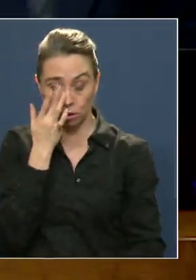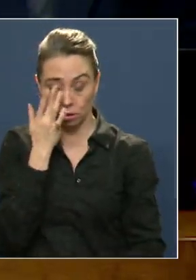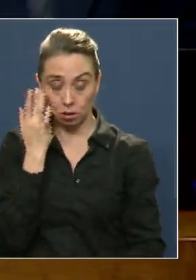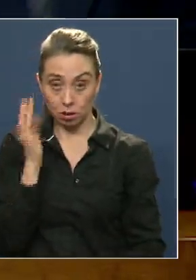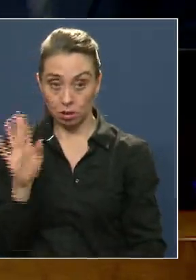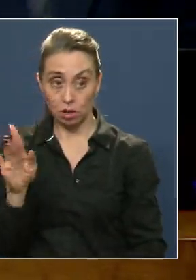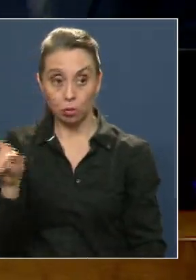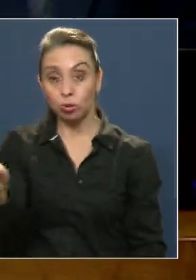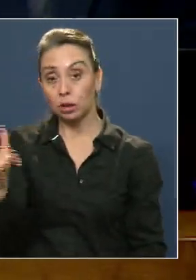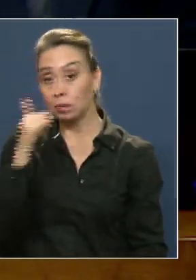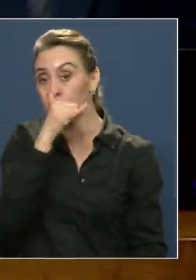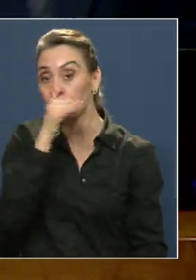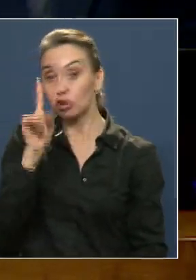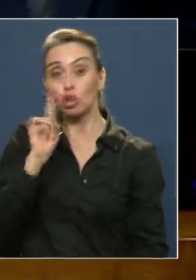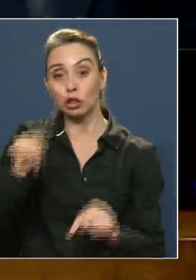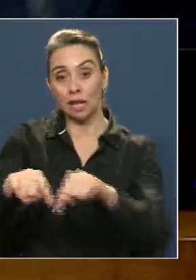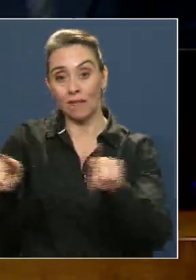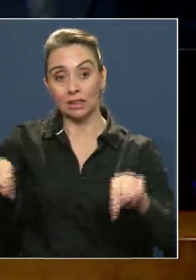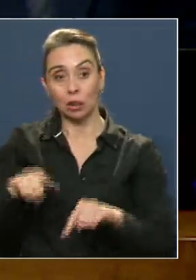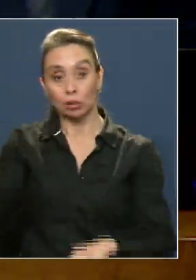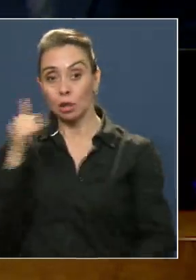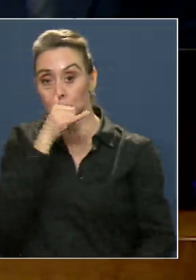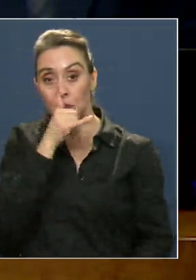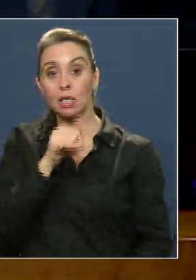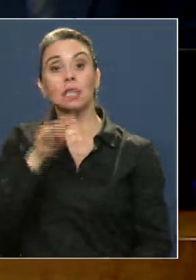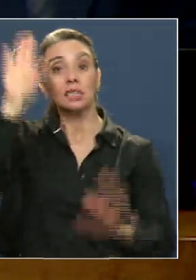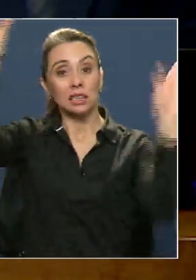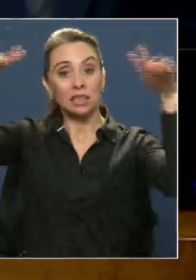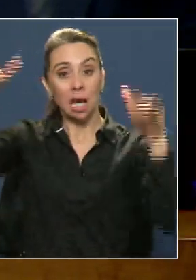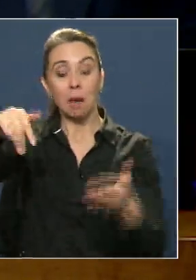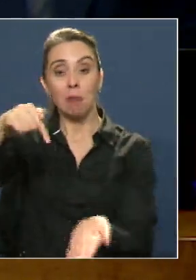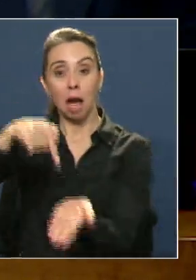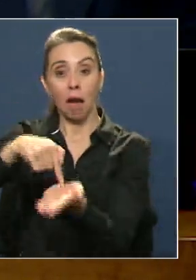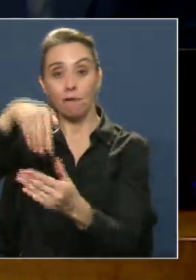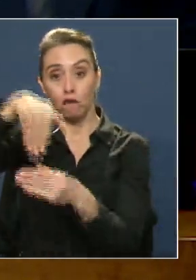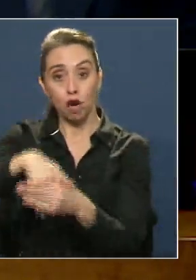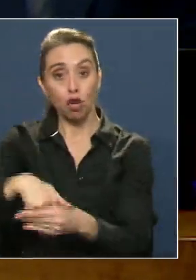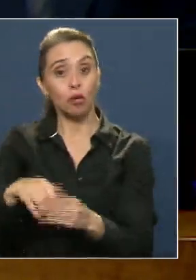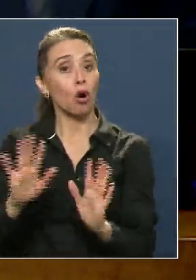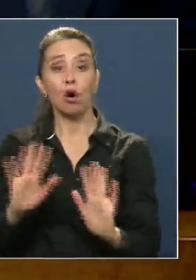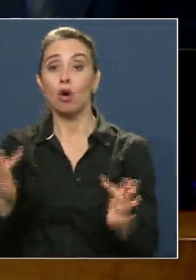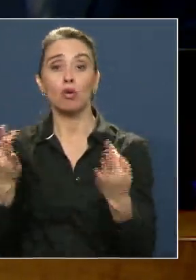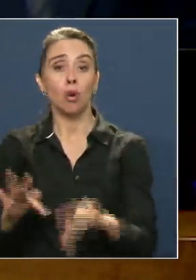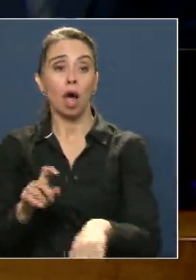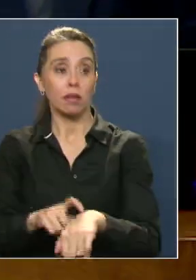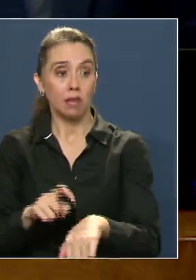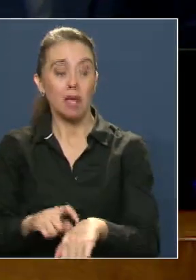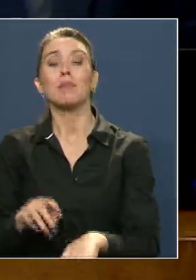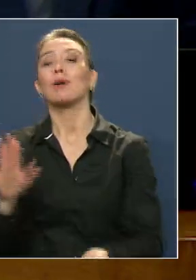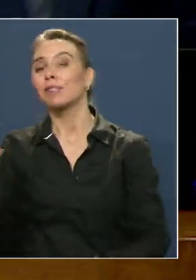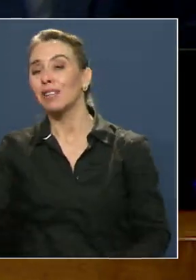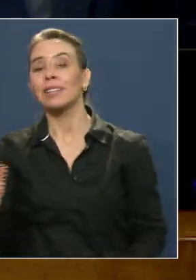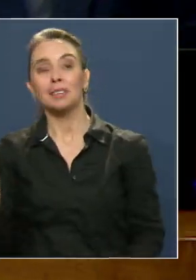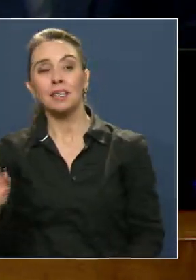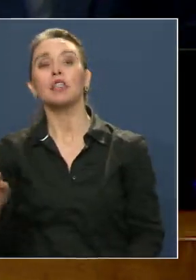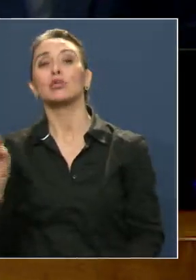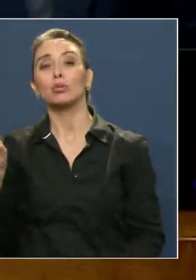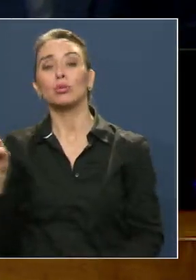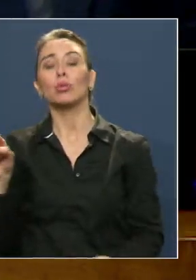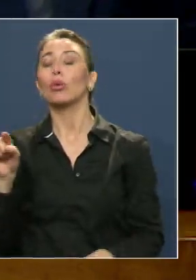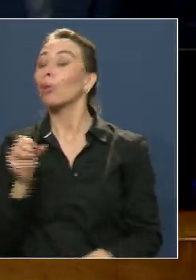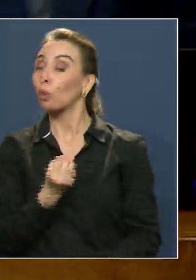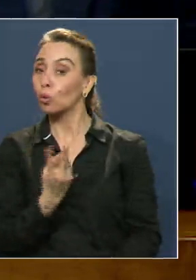Estaba ausente la sala. Estaba ausente la sala. Llamamos a votación. No hay tiempo. Bueno, lo sumamos. No hay problema. Salvedad del